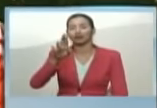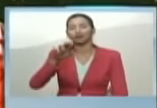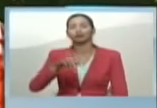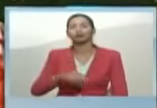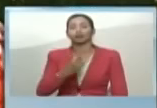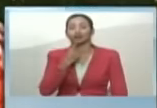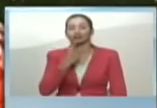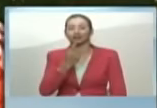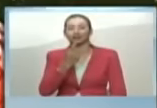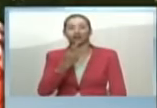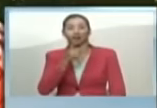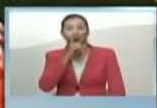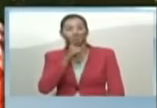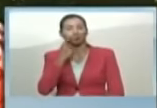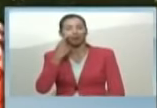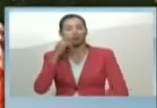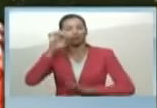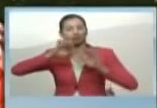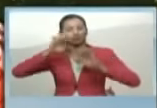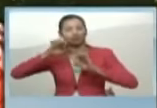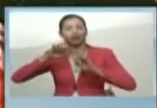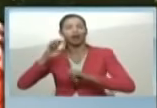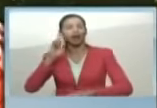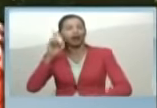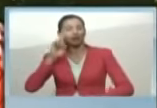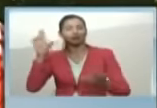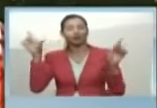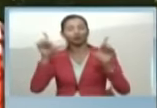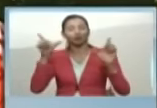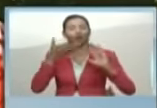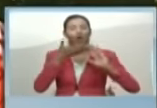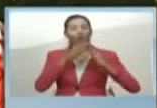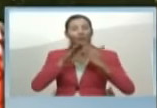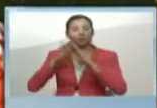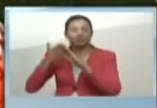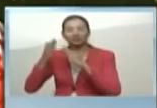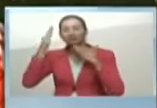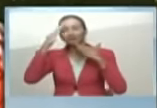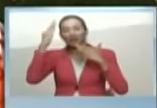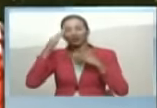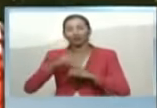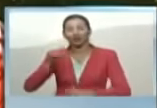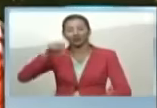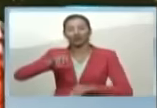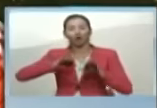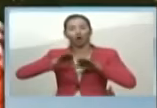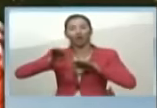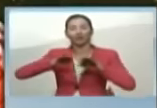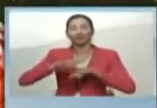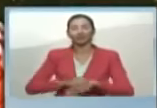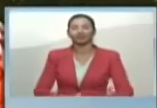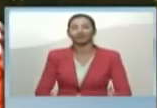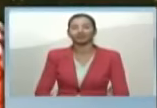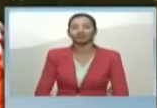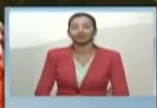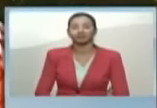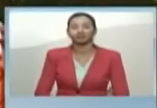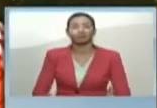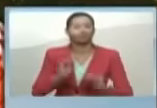Nicolás Maduro, vamos a revisar las radios y televisoras comunitarias. Saludos de Escogedes. Hay que convocarlas.